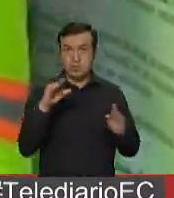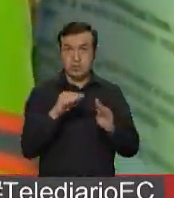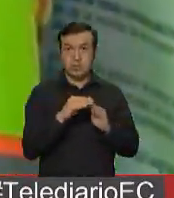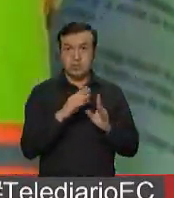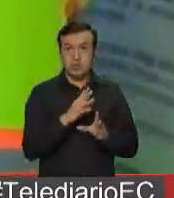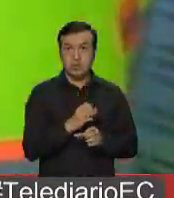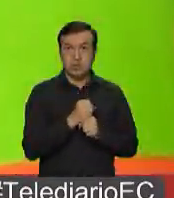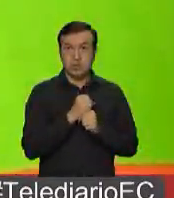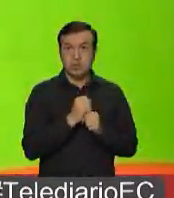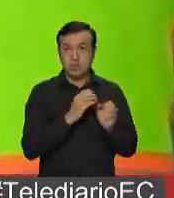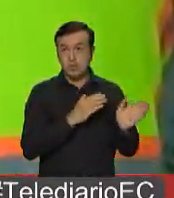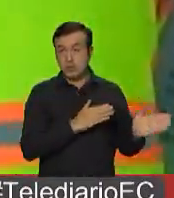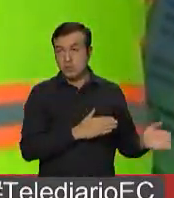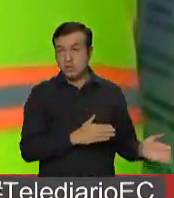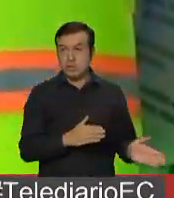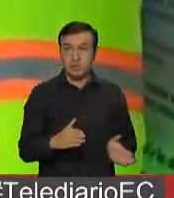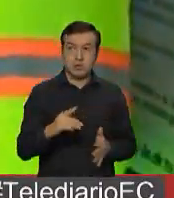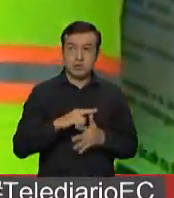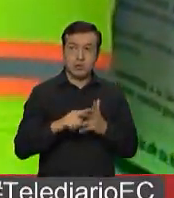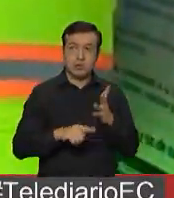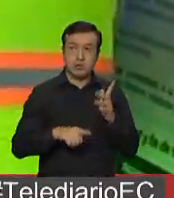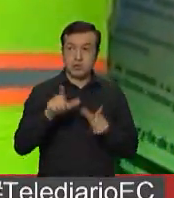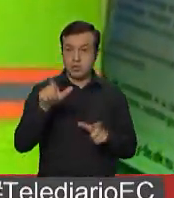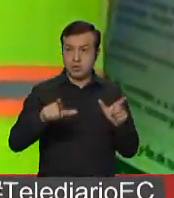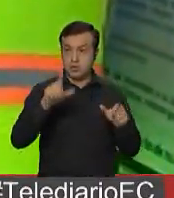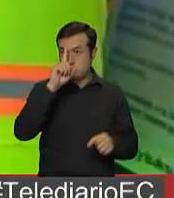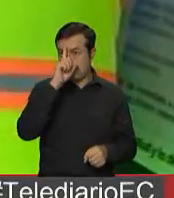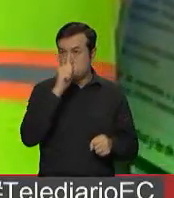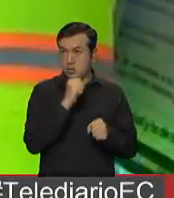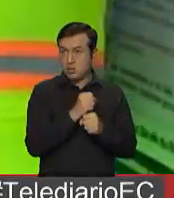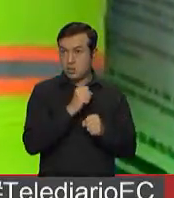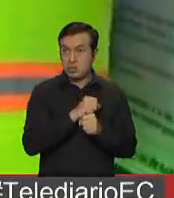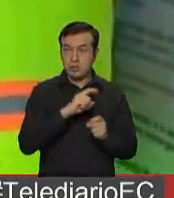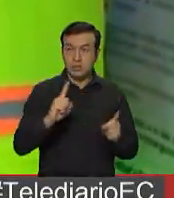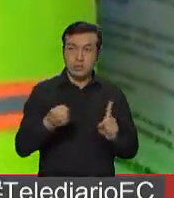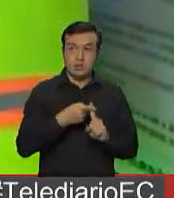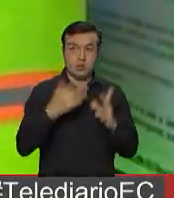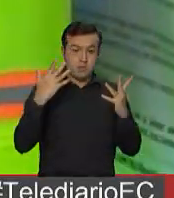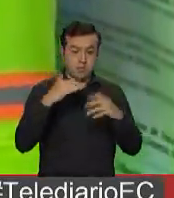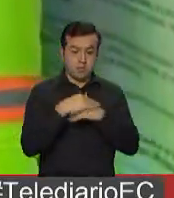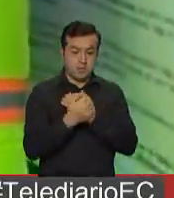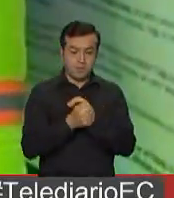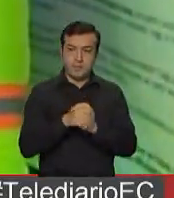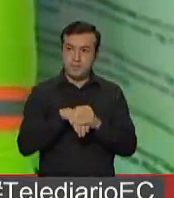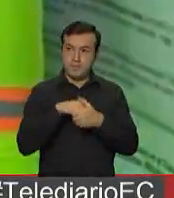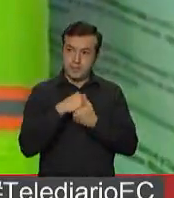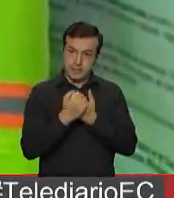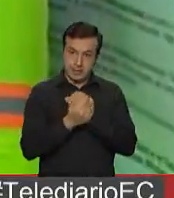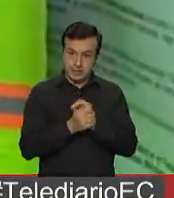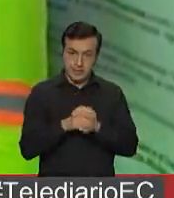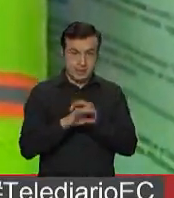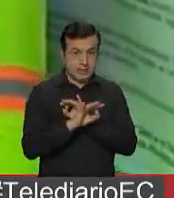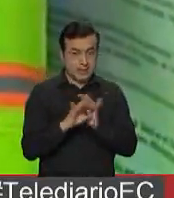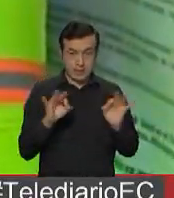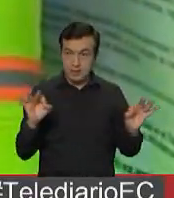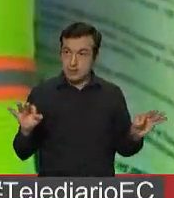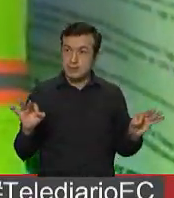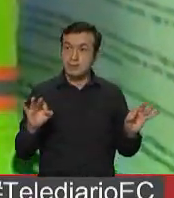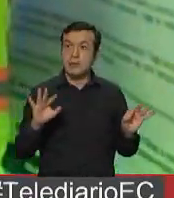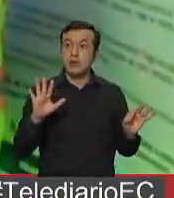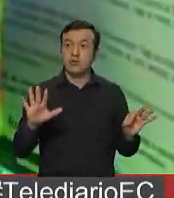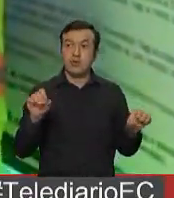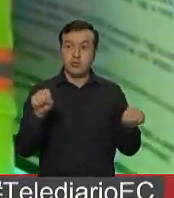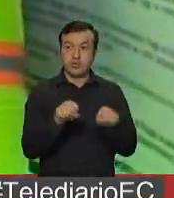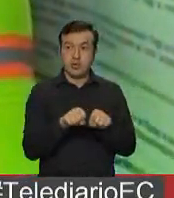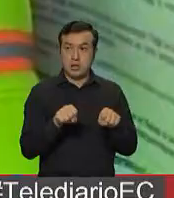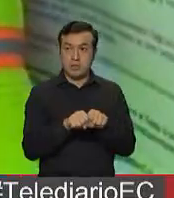de bioseguridad. Aquí los trabajadores tienen que cumplir primero el lavado de manos. Lavado de manos, la desinfección de sus zapatos